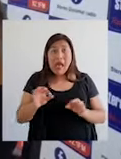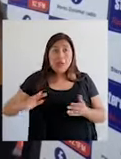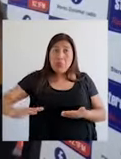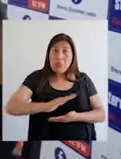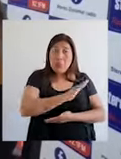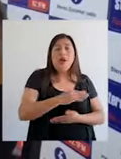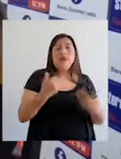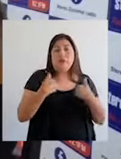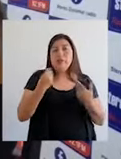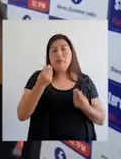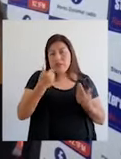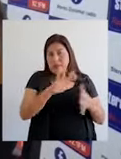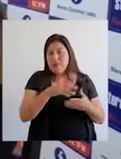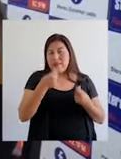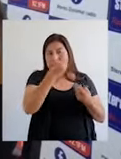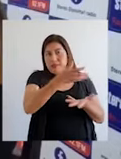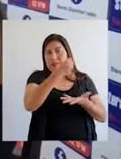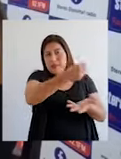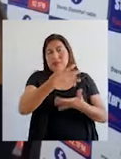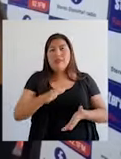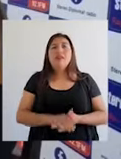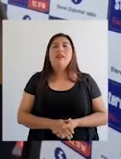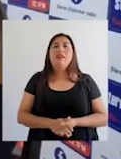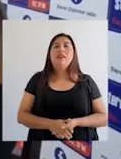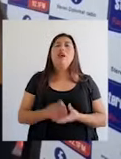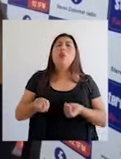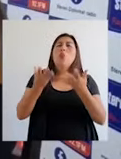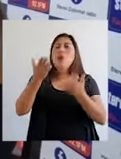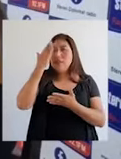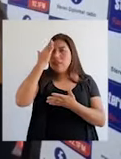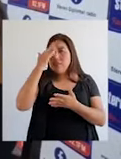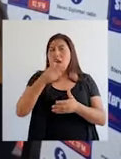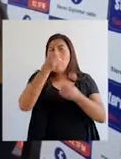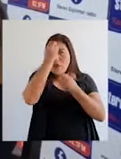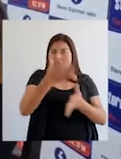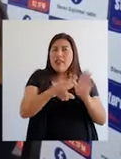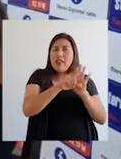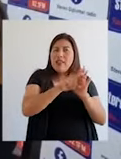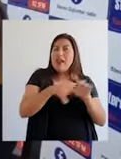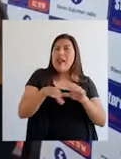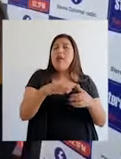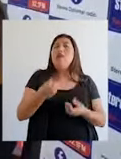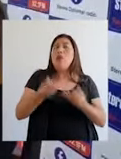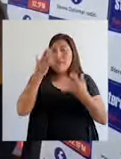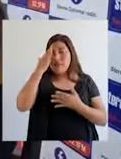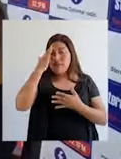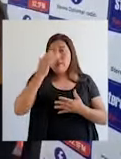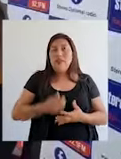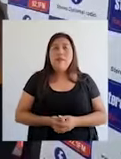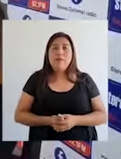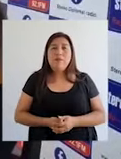decir ¿Y que aquí no en la tienen región recursos. cuántas autoridades tienen ustedes un registro de que están cumpliendo con la ley? La información, lo que pasa es que, como le